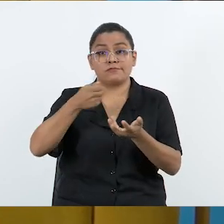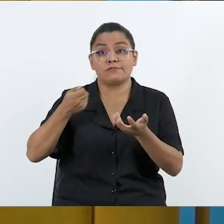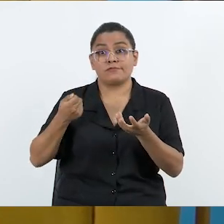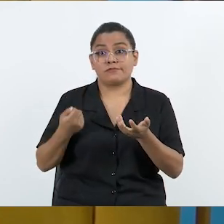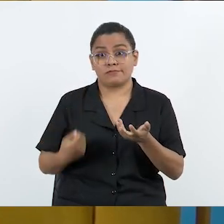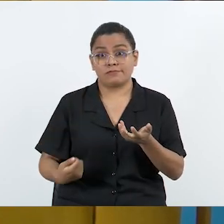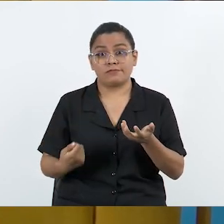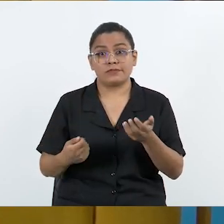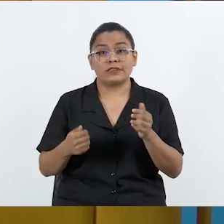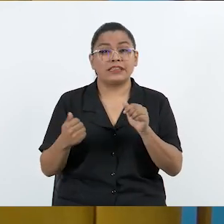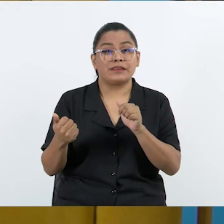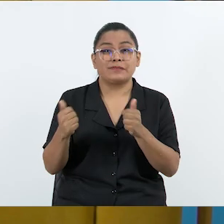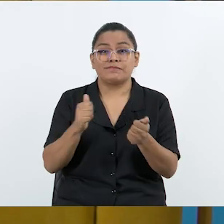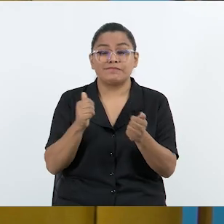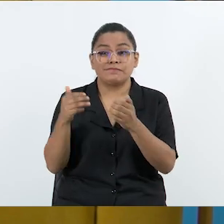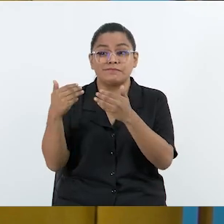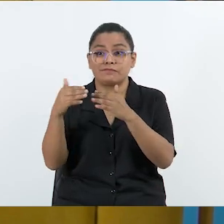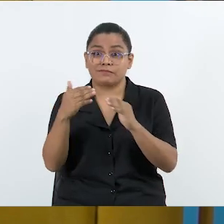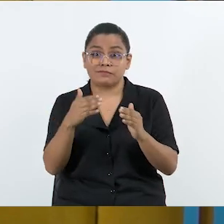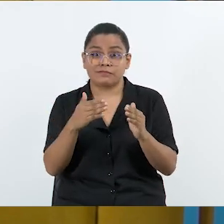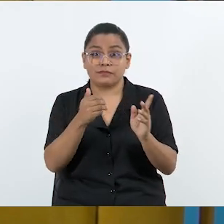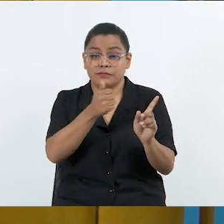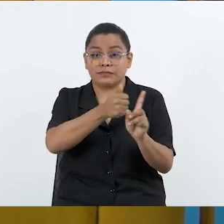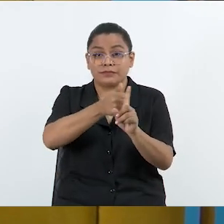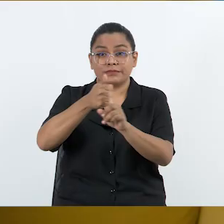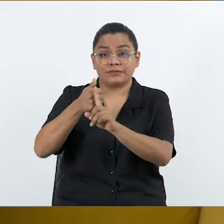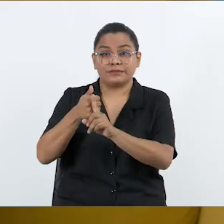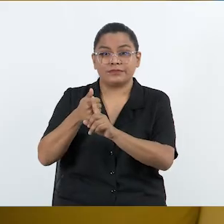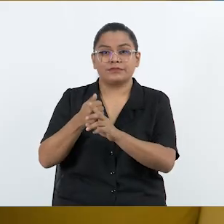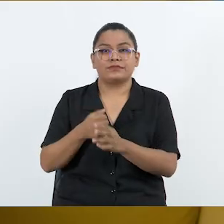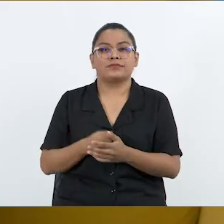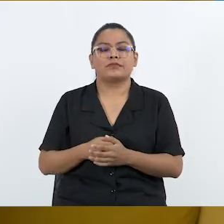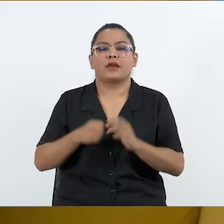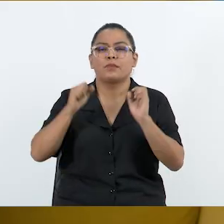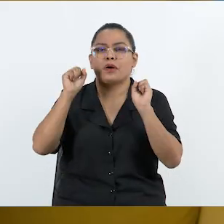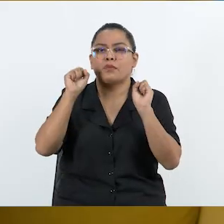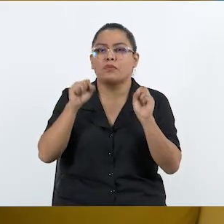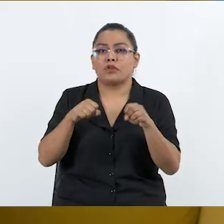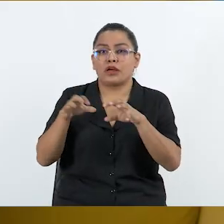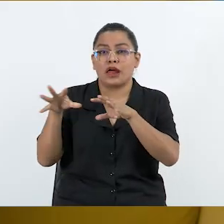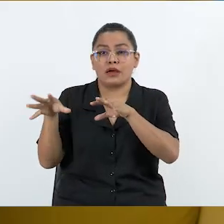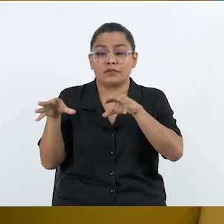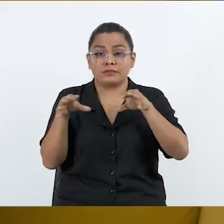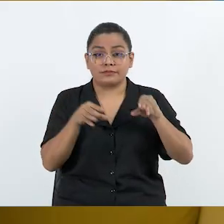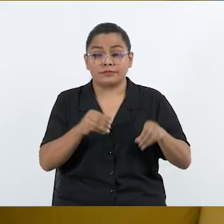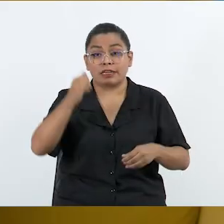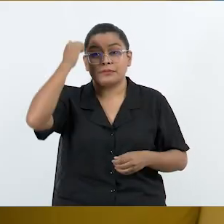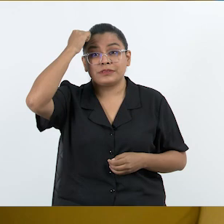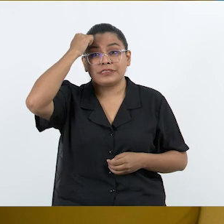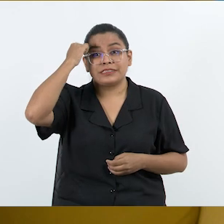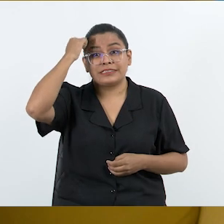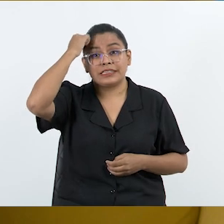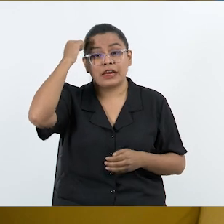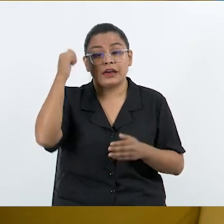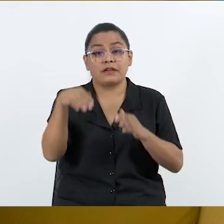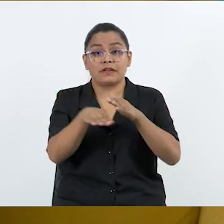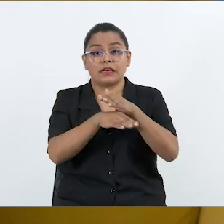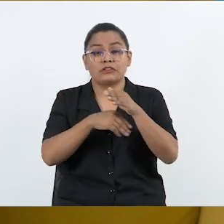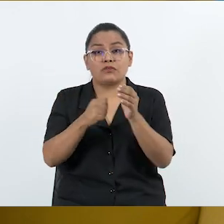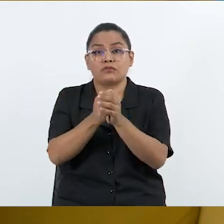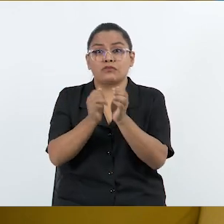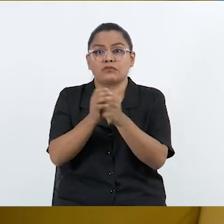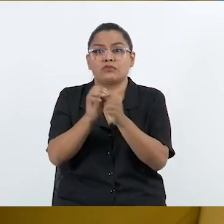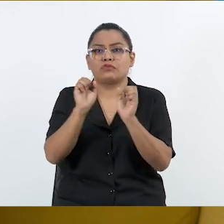y cambiará de acuerdo a la diversidad de los estudiantes. Para aplicar el aprendizaje basado en problemas es